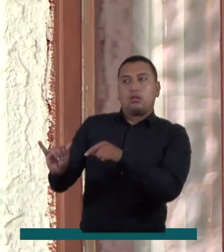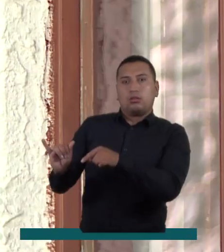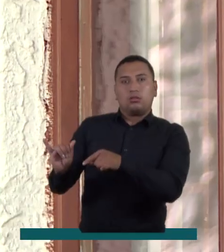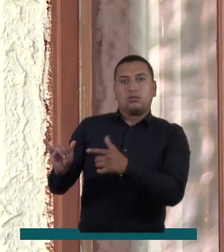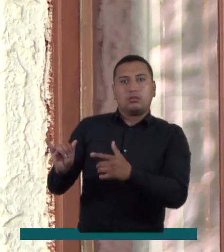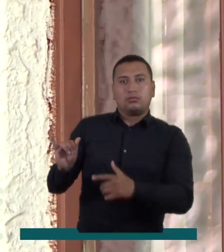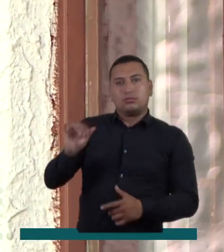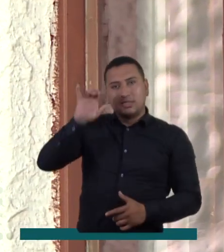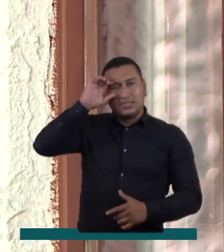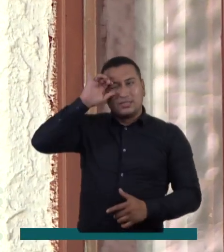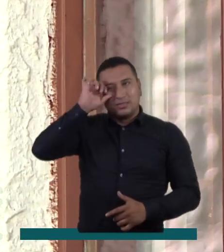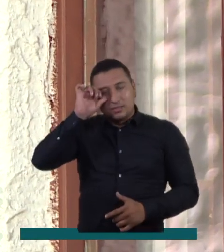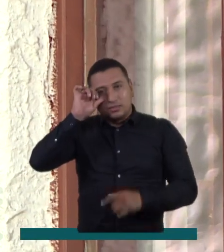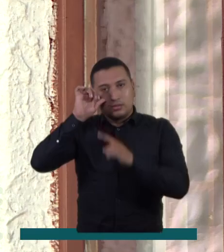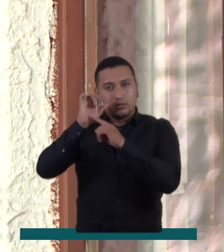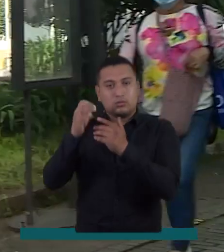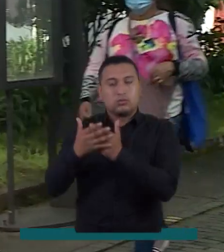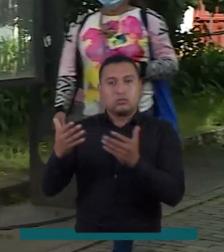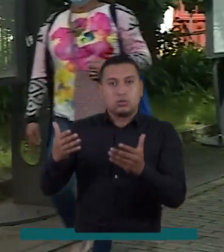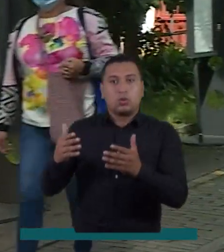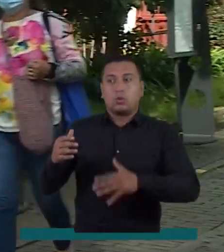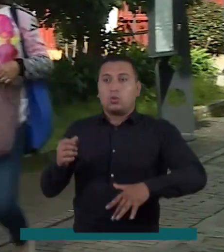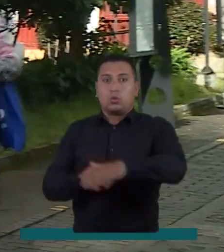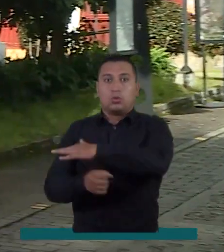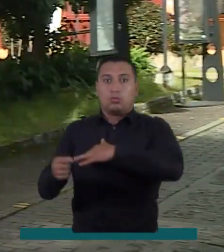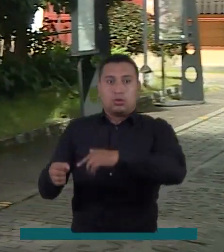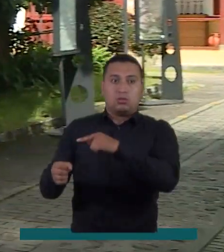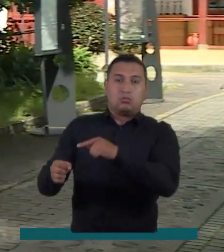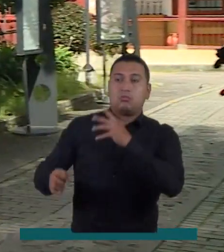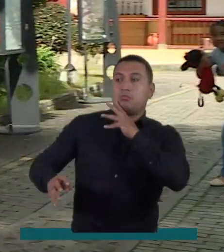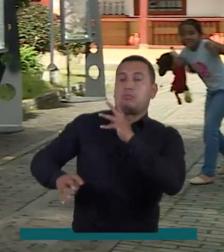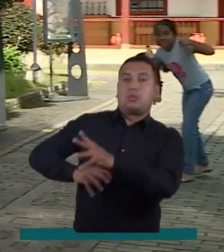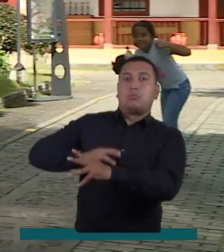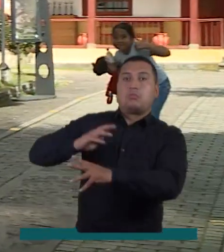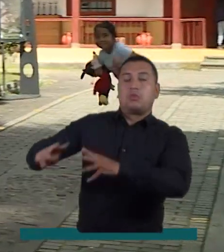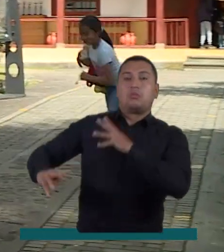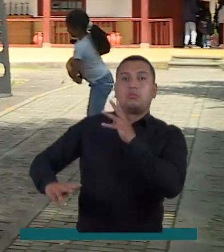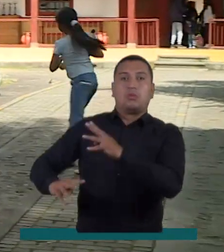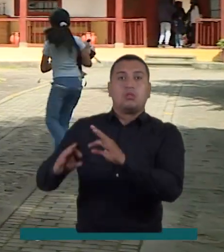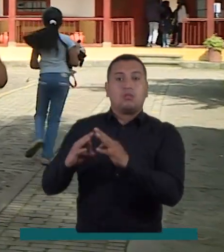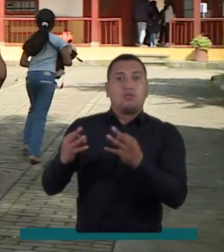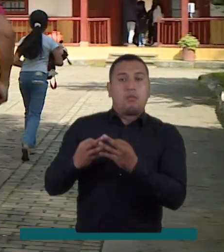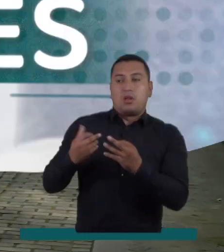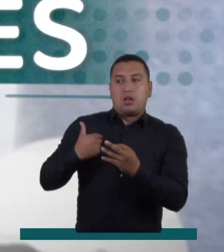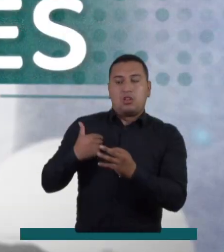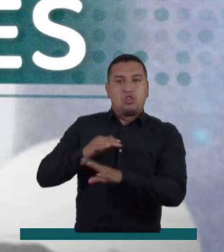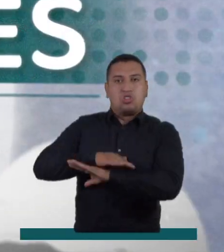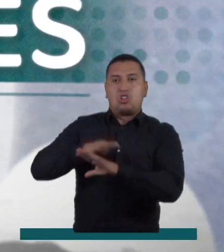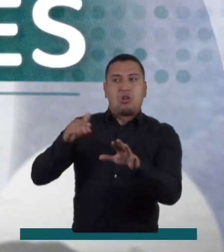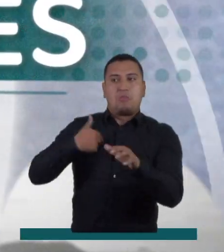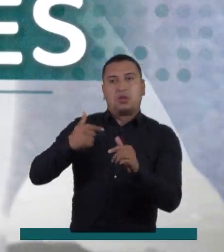municipio en Cundinamarca. Algunos de estos pacientes recibieron visitas, pero sus familiares no regresaron.